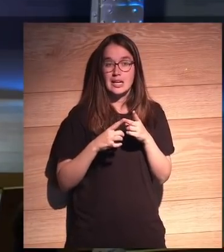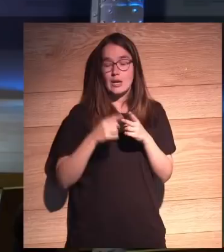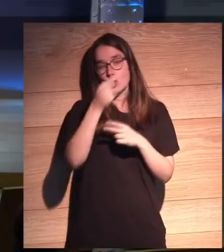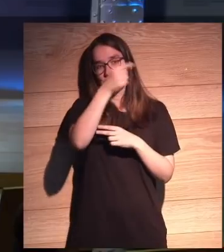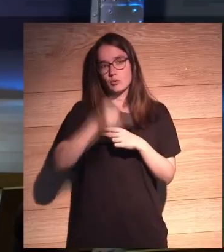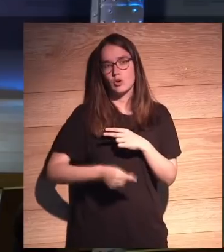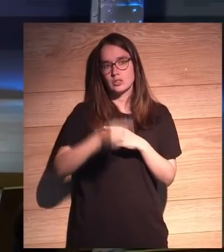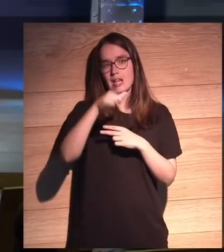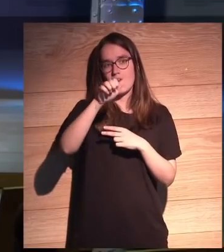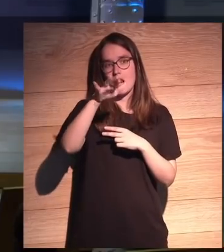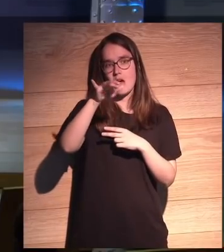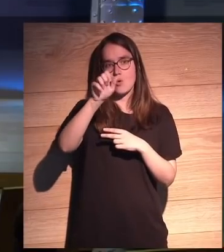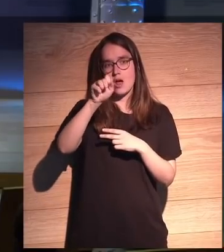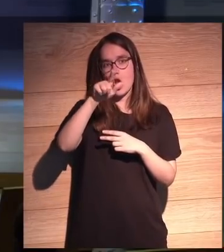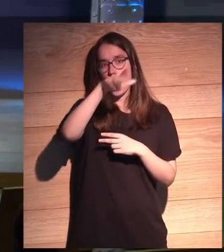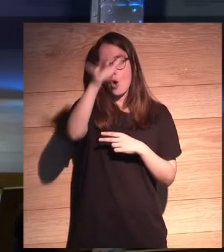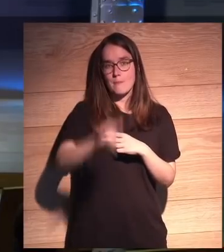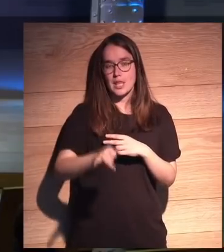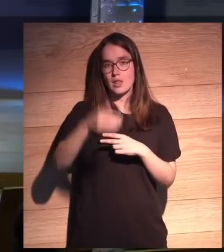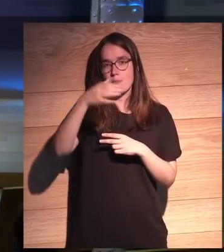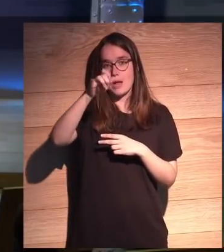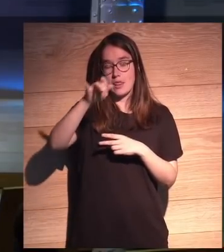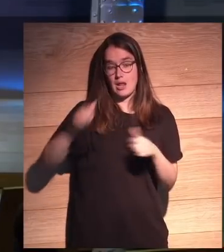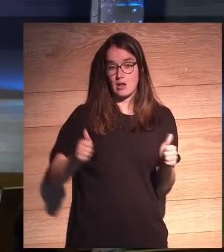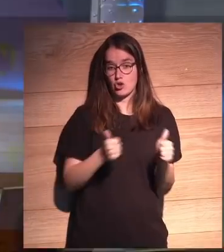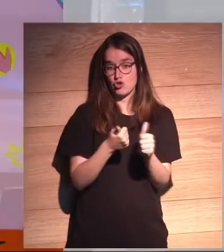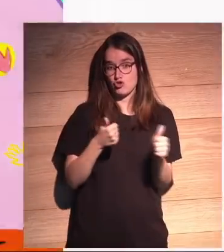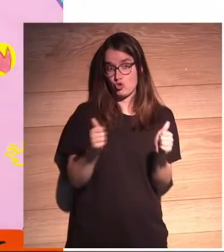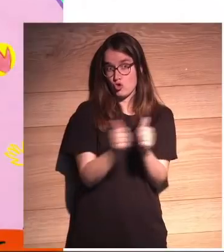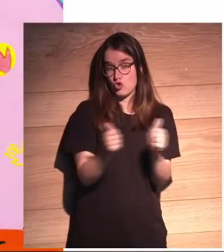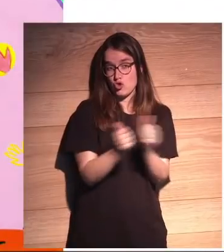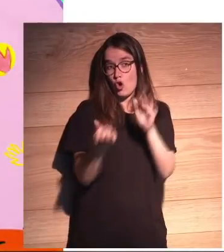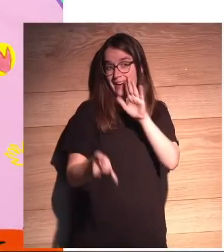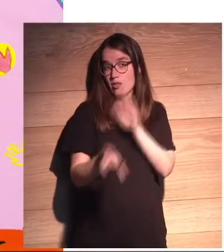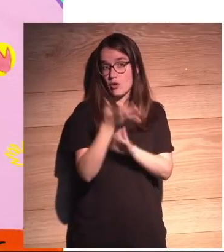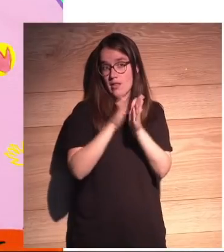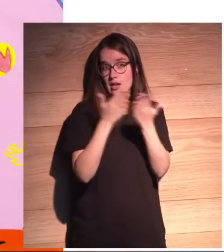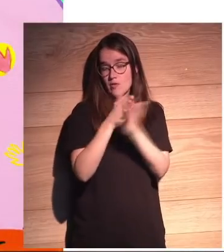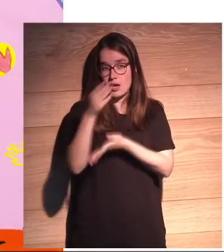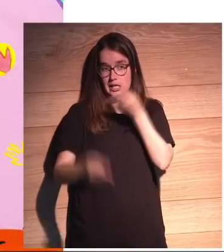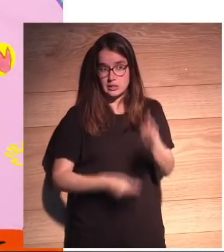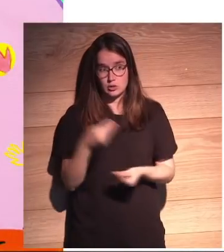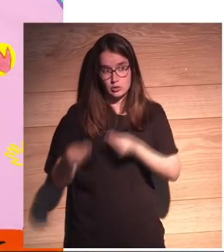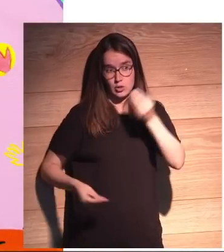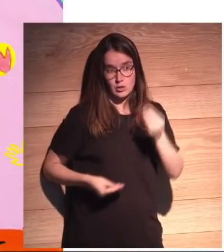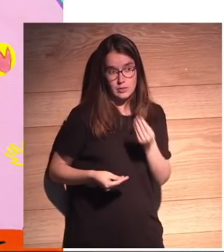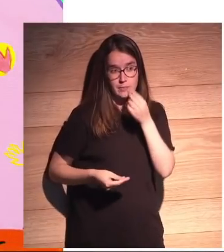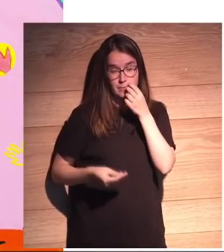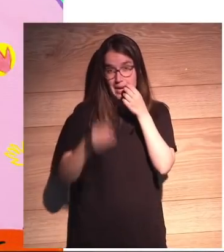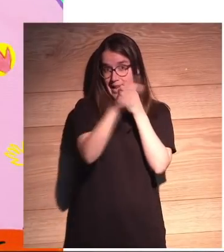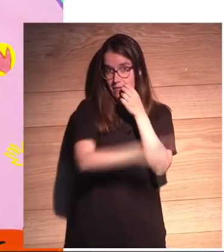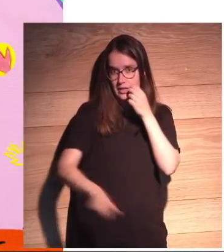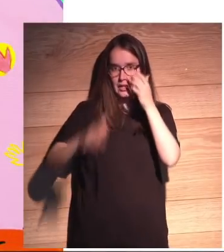López Balza, que ha sido conmigo la co-creadora de este libro, ha hecho para el libro